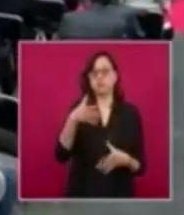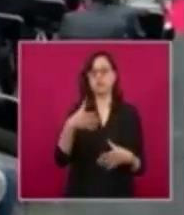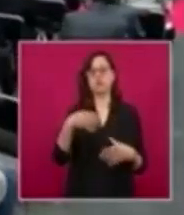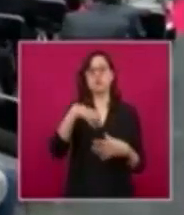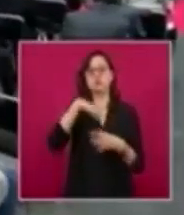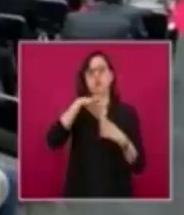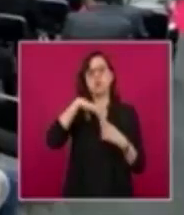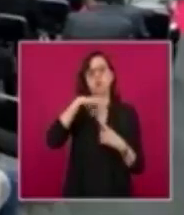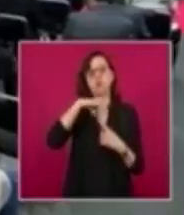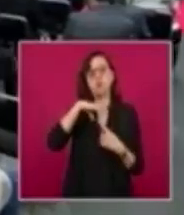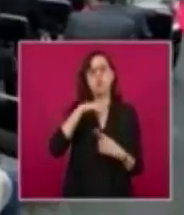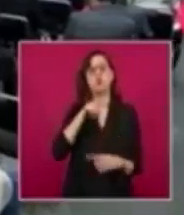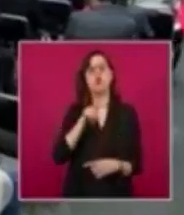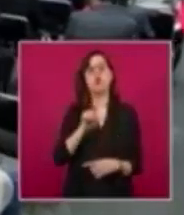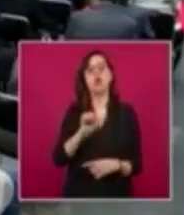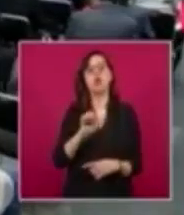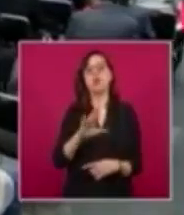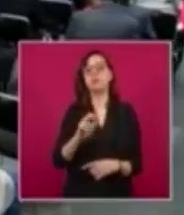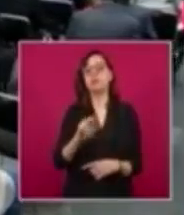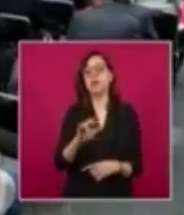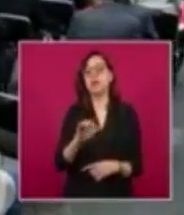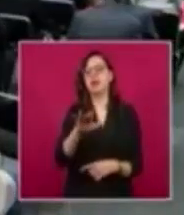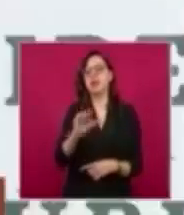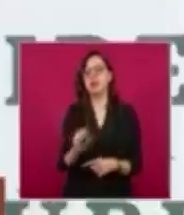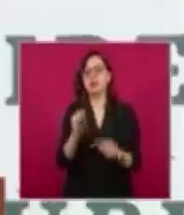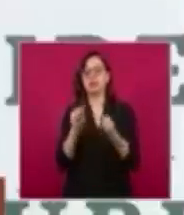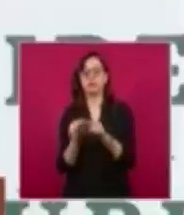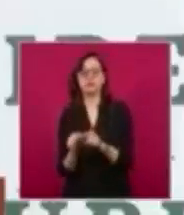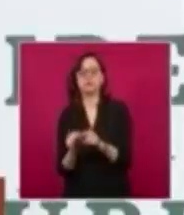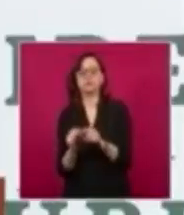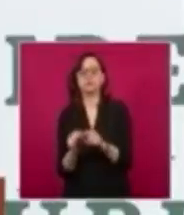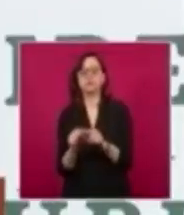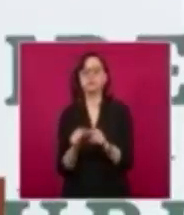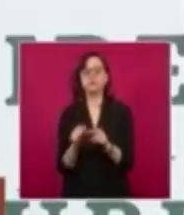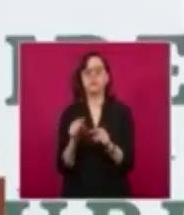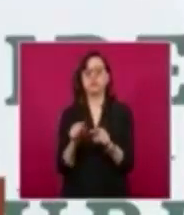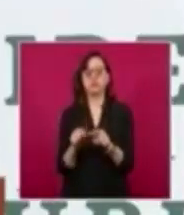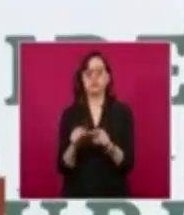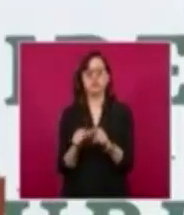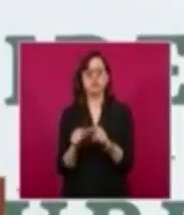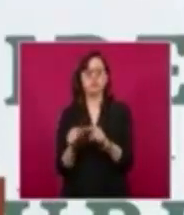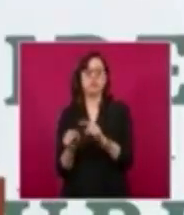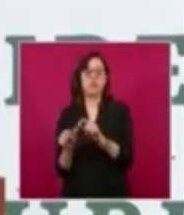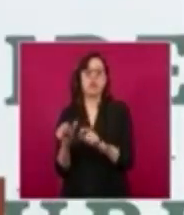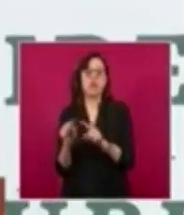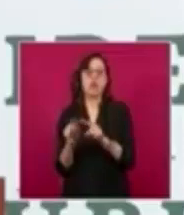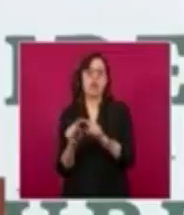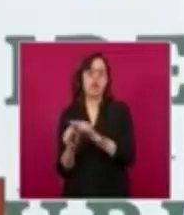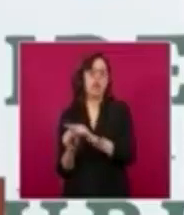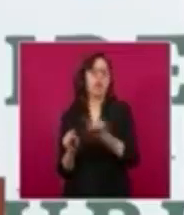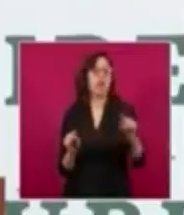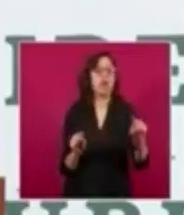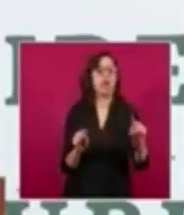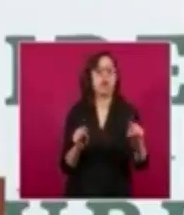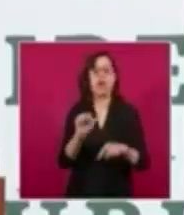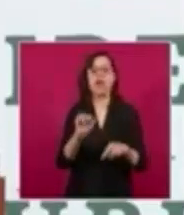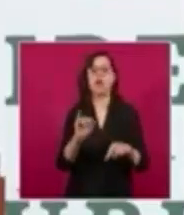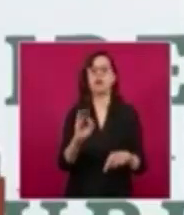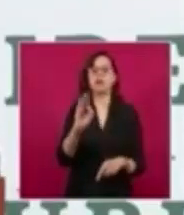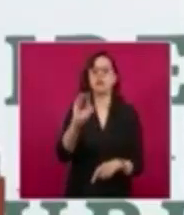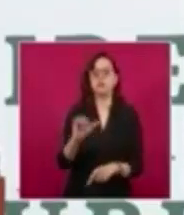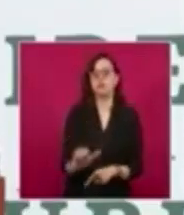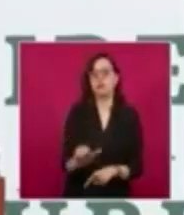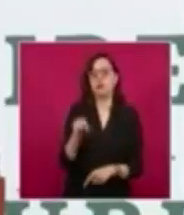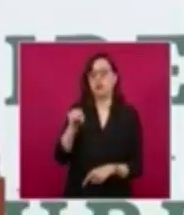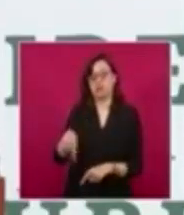en manos del Estado, etcétera, pues no sabemos qué más traiga en materia de minería, ¿no? O sea, él ha